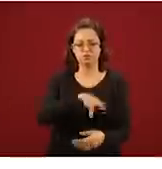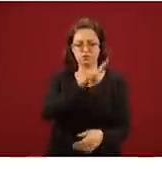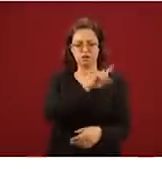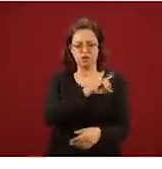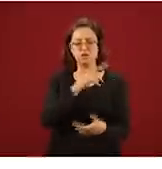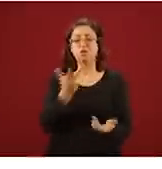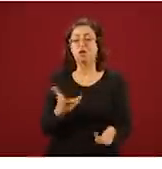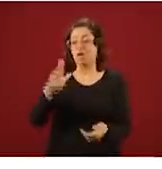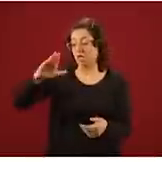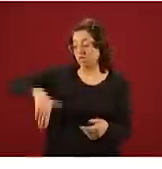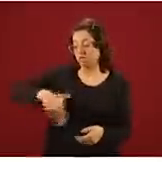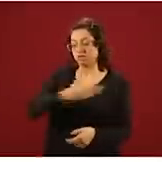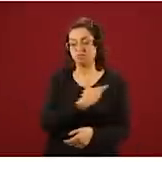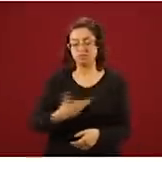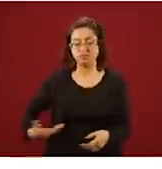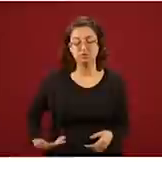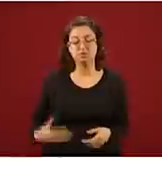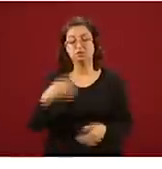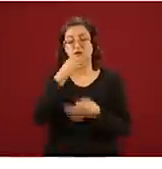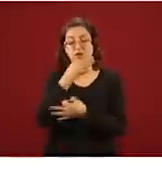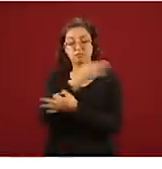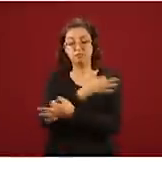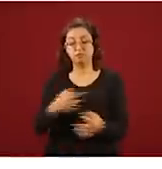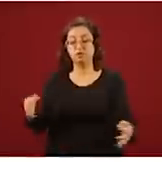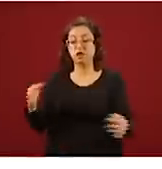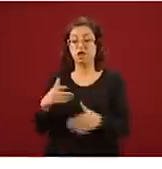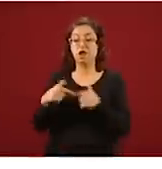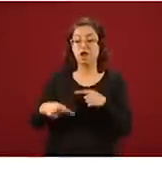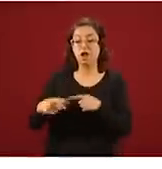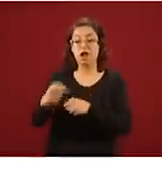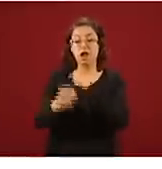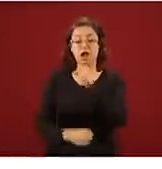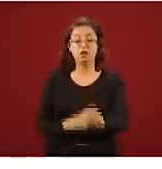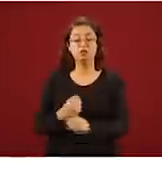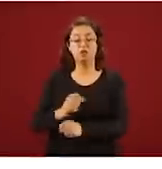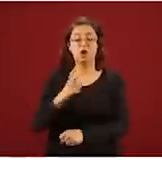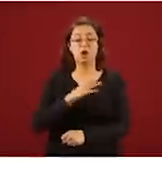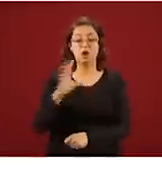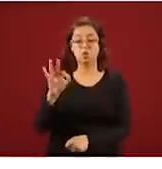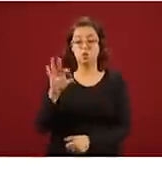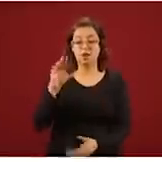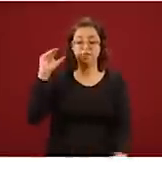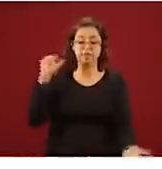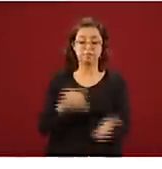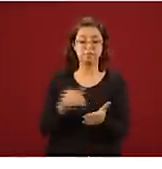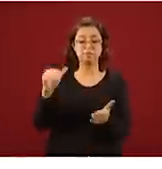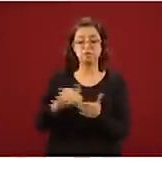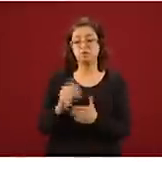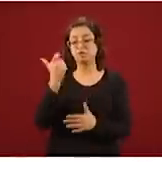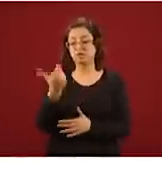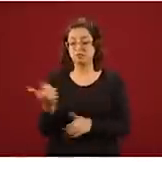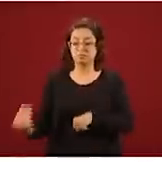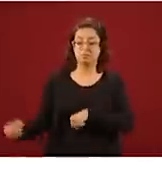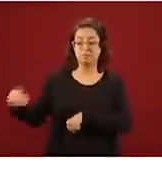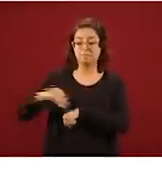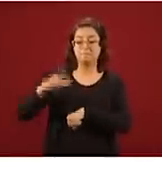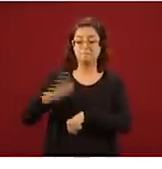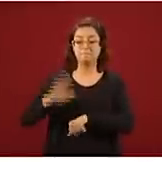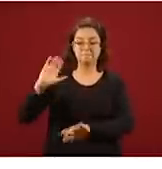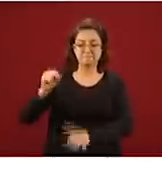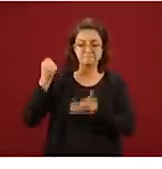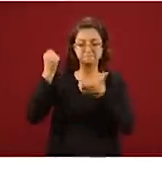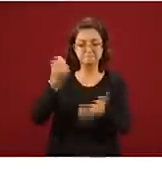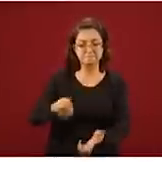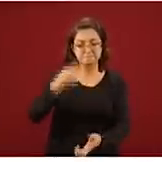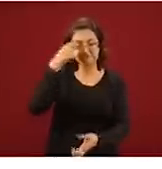momentos, en este mismo año hay 40 mil millones de pesos más para invertir en el